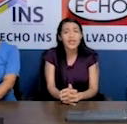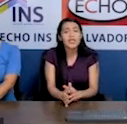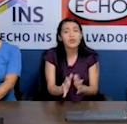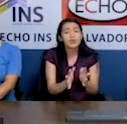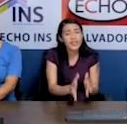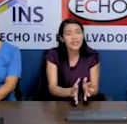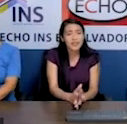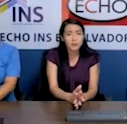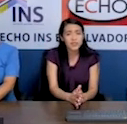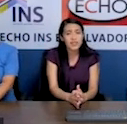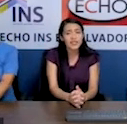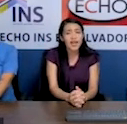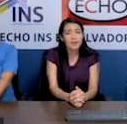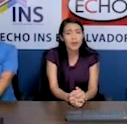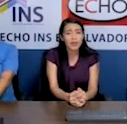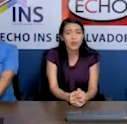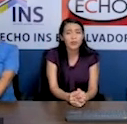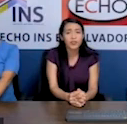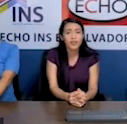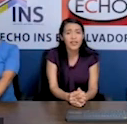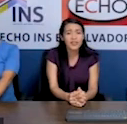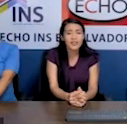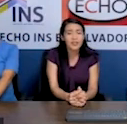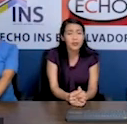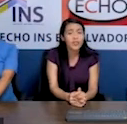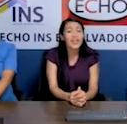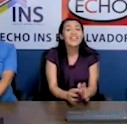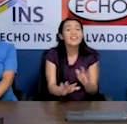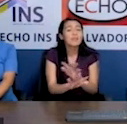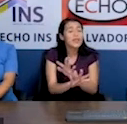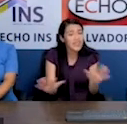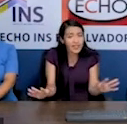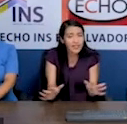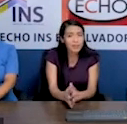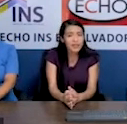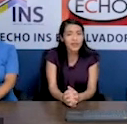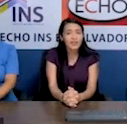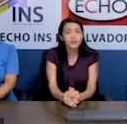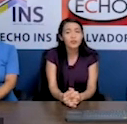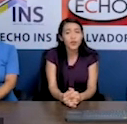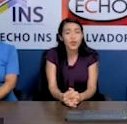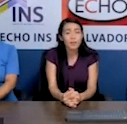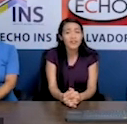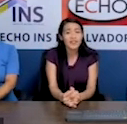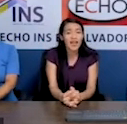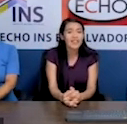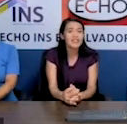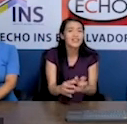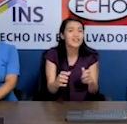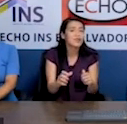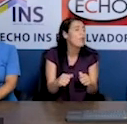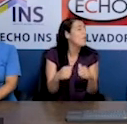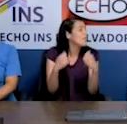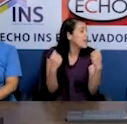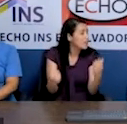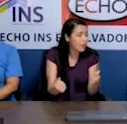asociados. Incluir esta especialidad para los profesionales de la salud, independientemente de su especialidad, ya